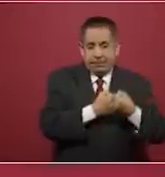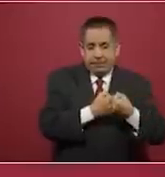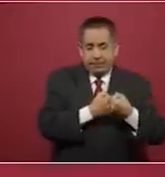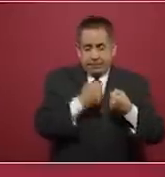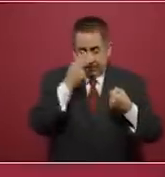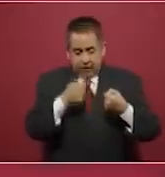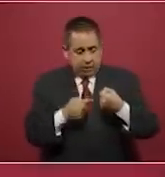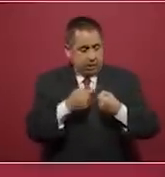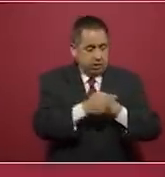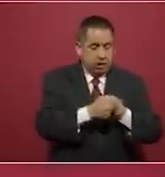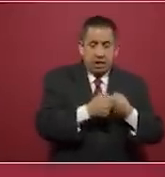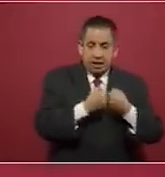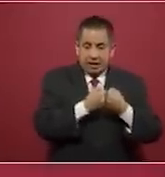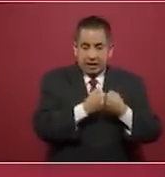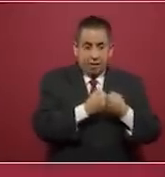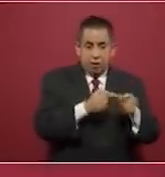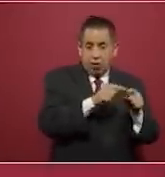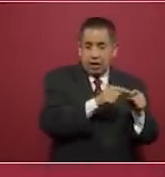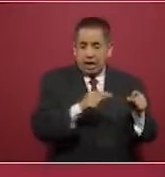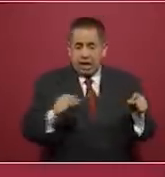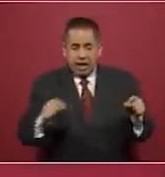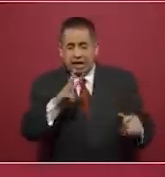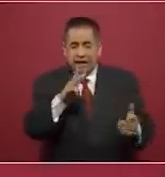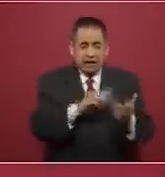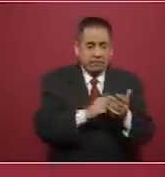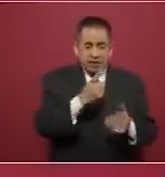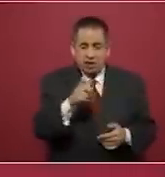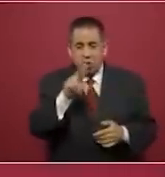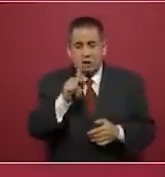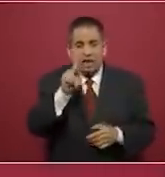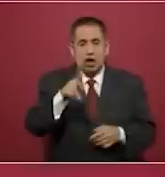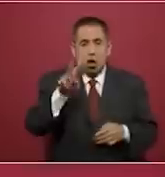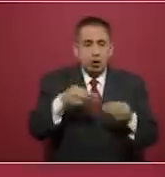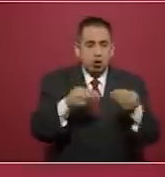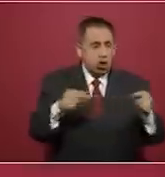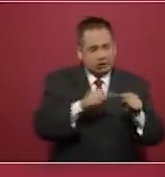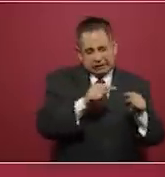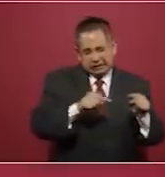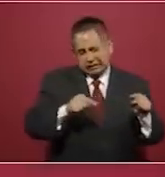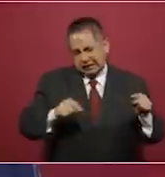son tres mil 180 kilómetros de frontera